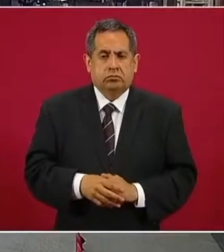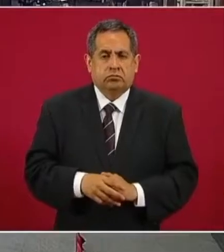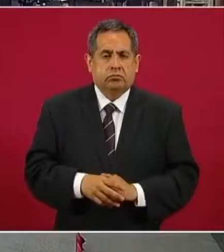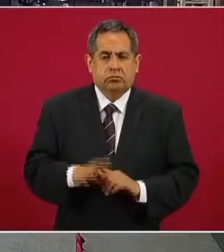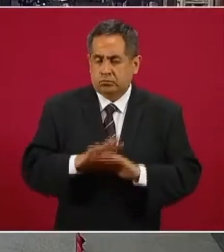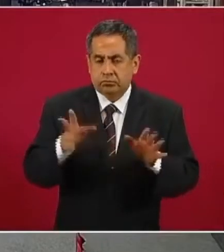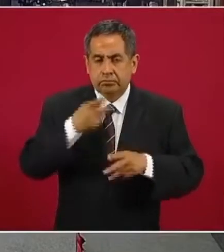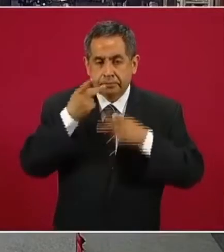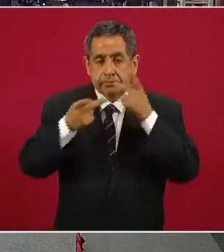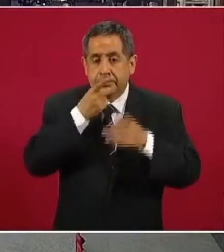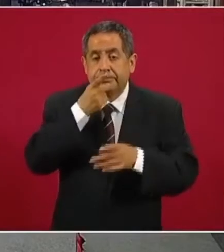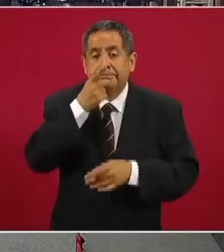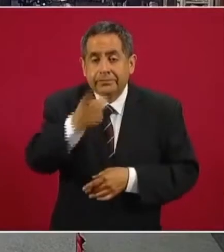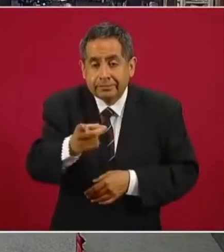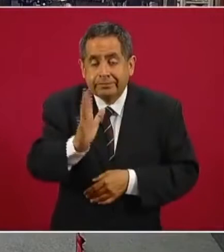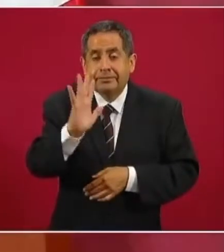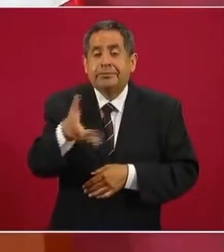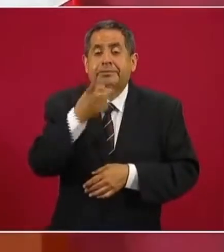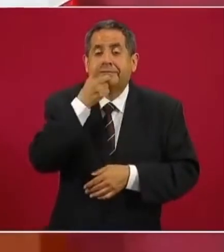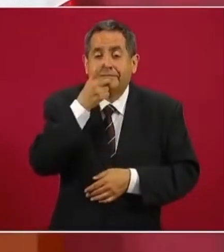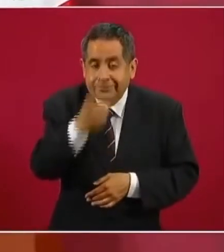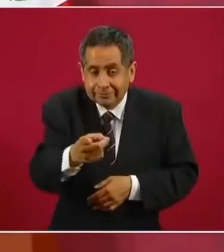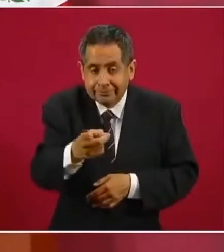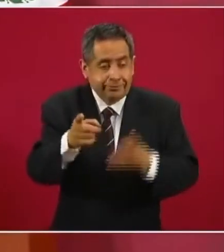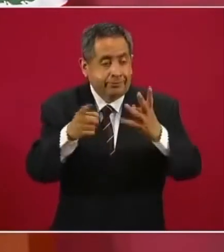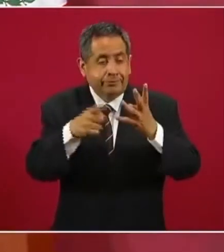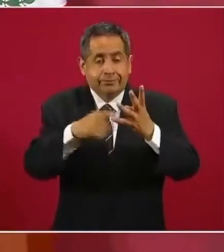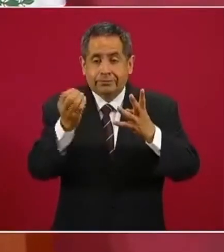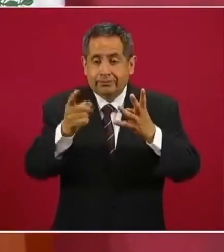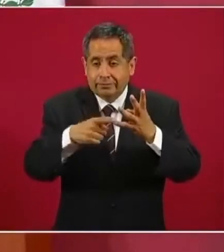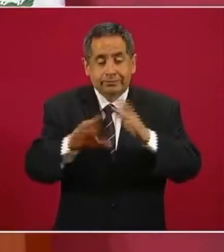pública? Ya hablé que a finales de octubre.